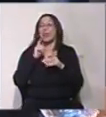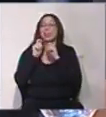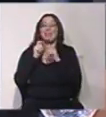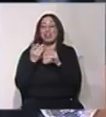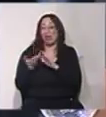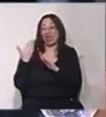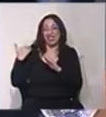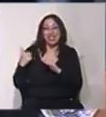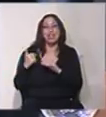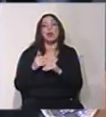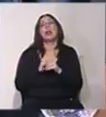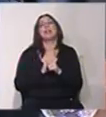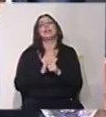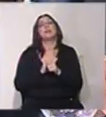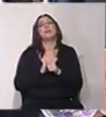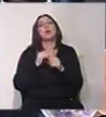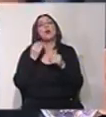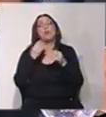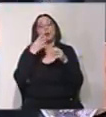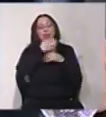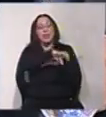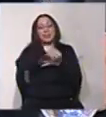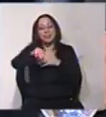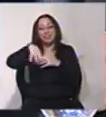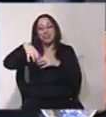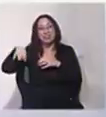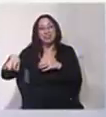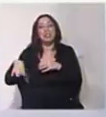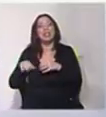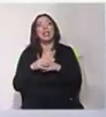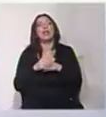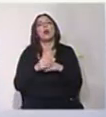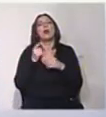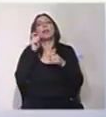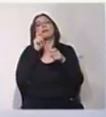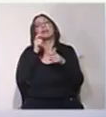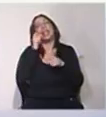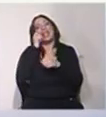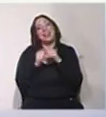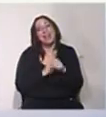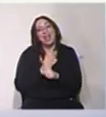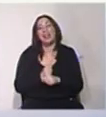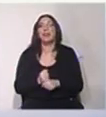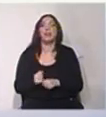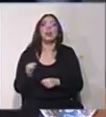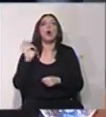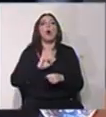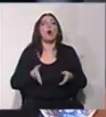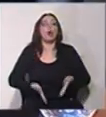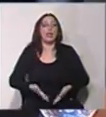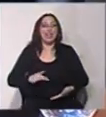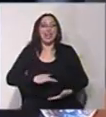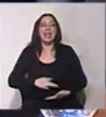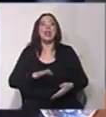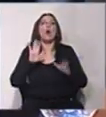poco cómo estaría distribuido, ¿no? Desde el punto de vista etario o también desde el punto de vista del género, el